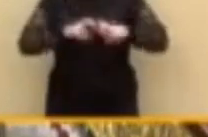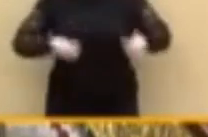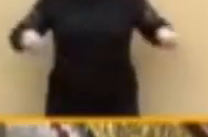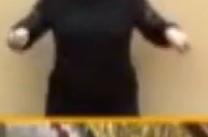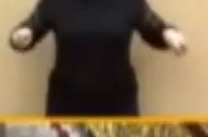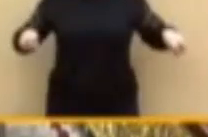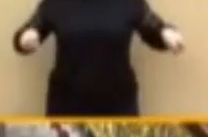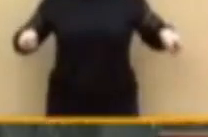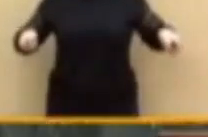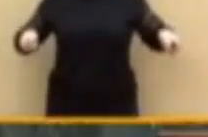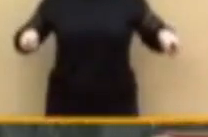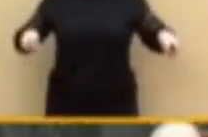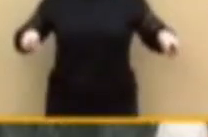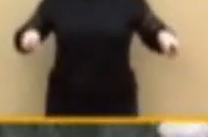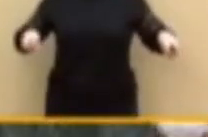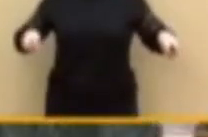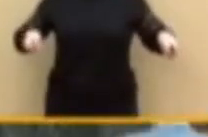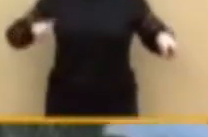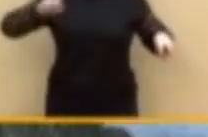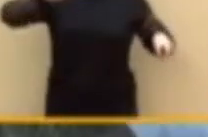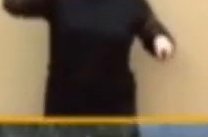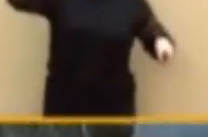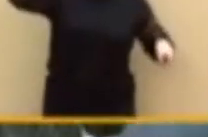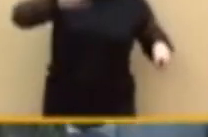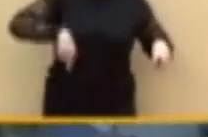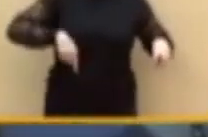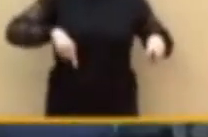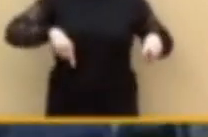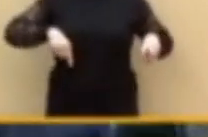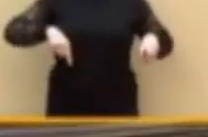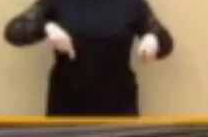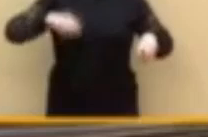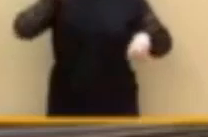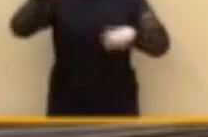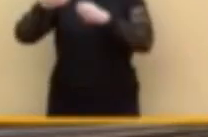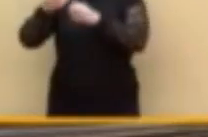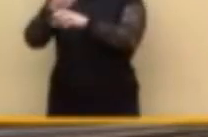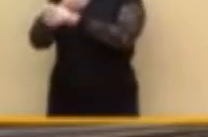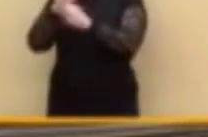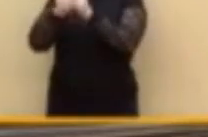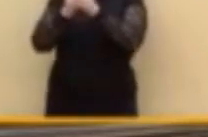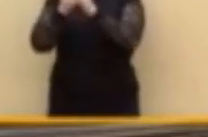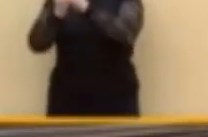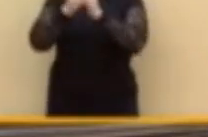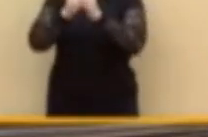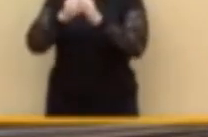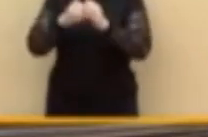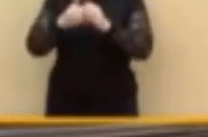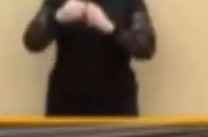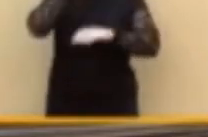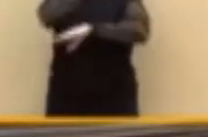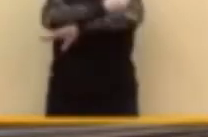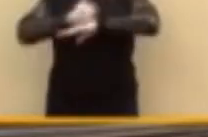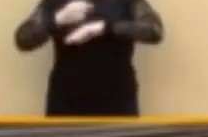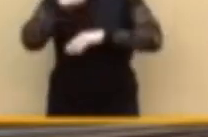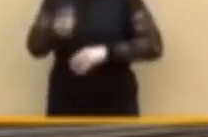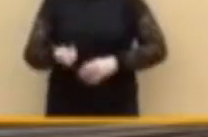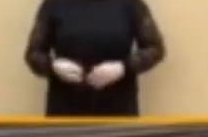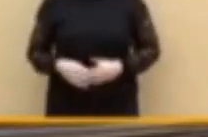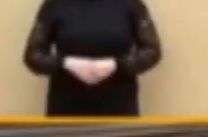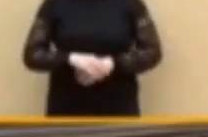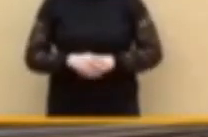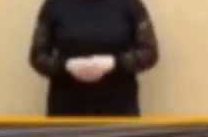y yo quiero hacer aquí un elogio grandísimo a adolfo suárez illana